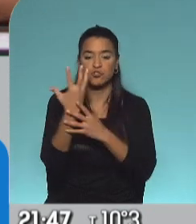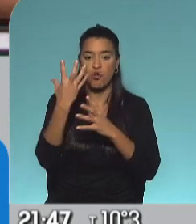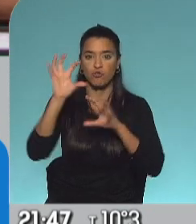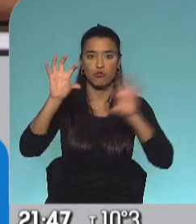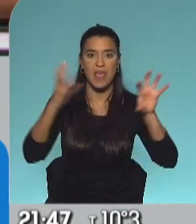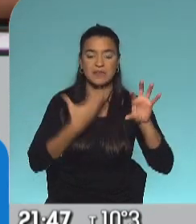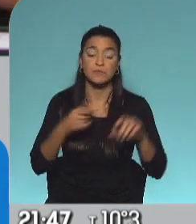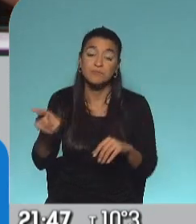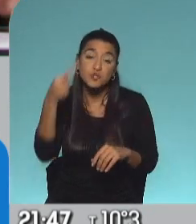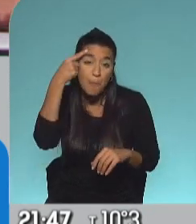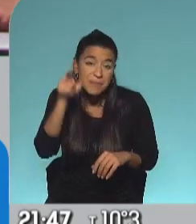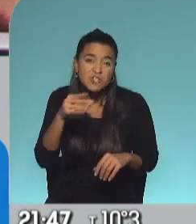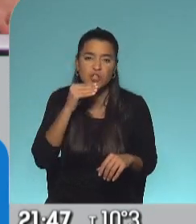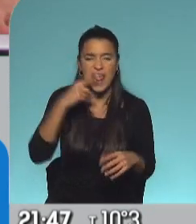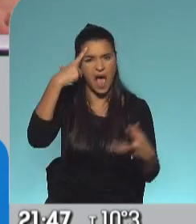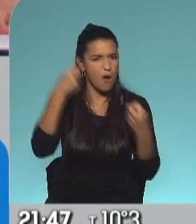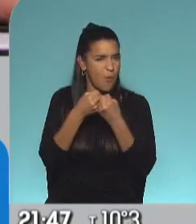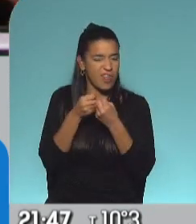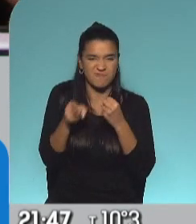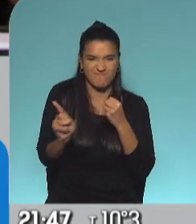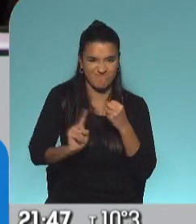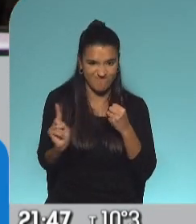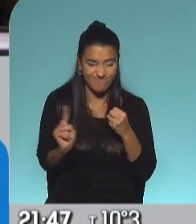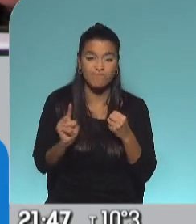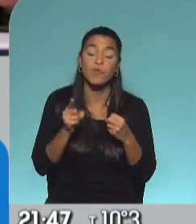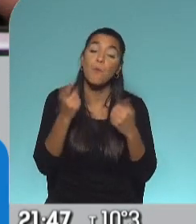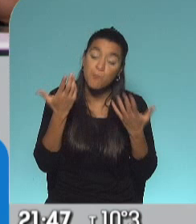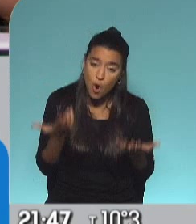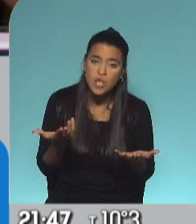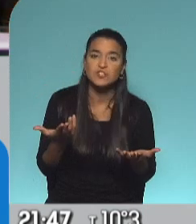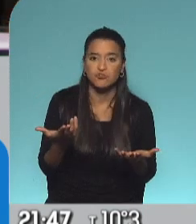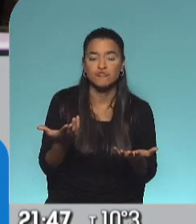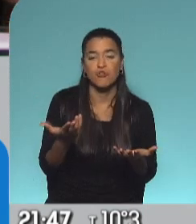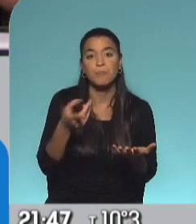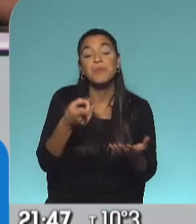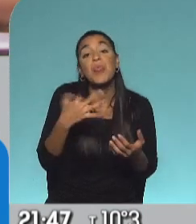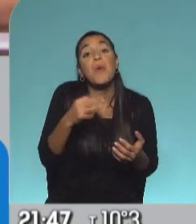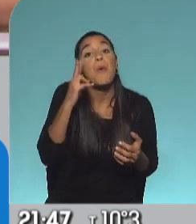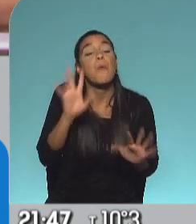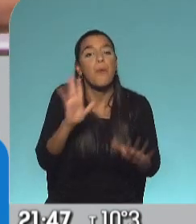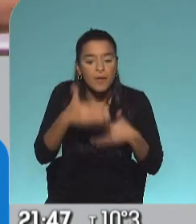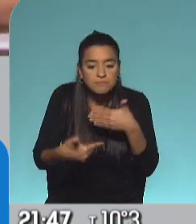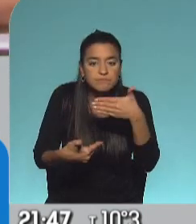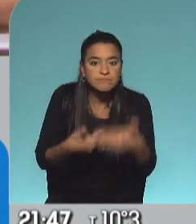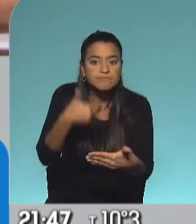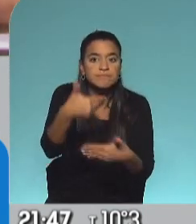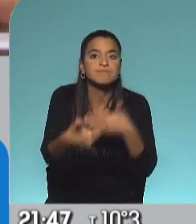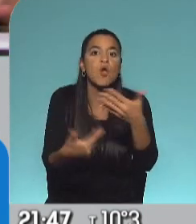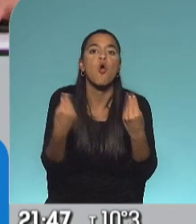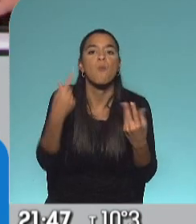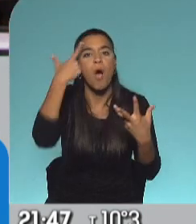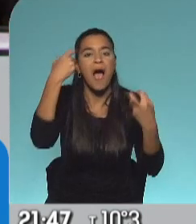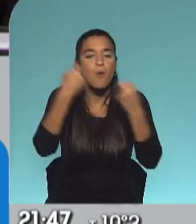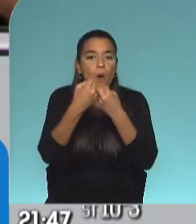Israel, yo no creo que esté de acuerdo con esta posición, y por eso es que, bueno, habrá que leyendo la letra chica